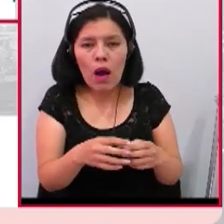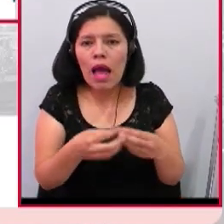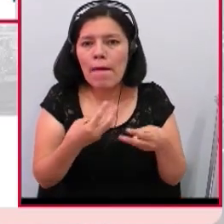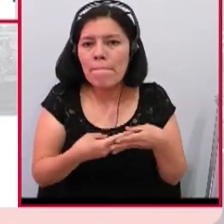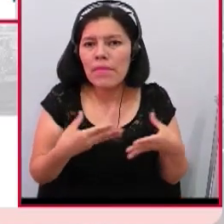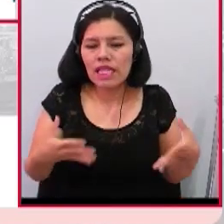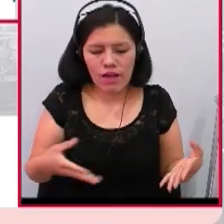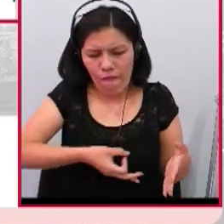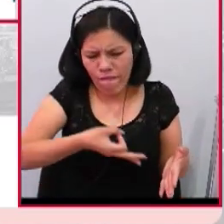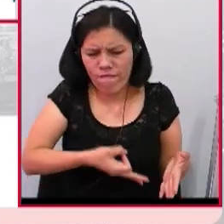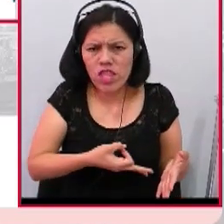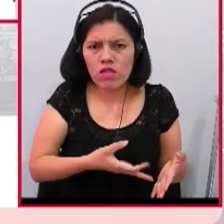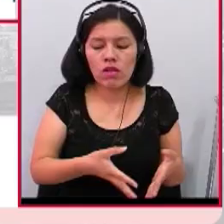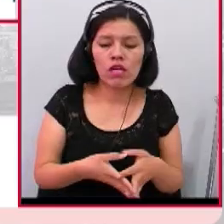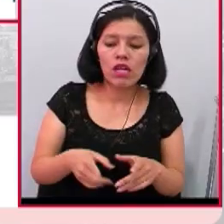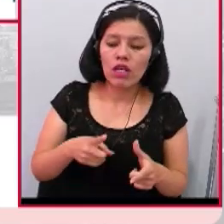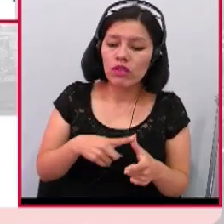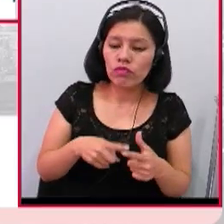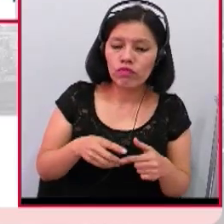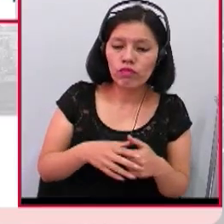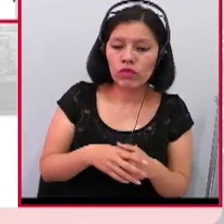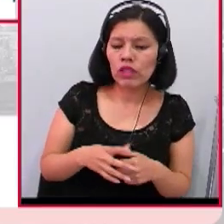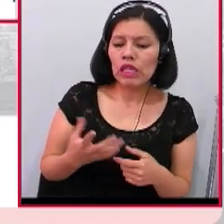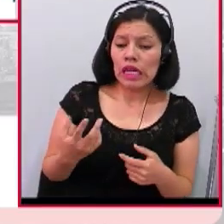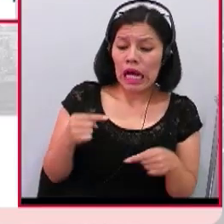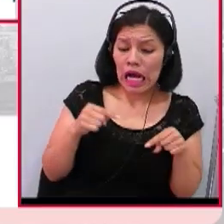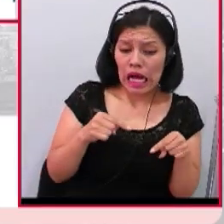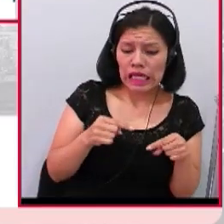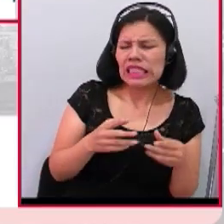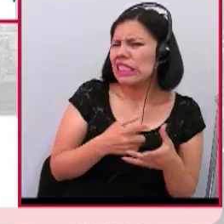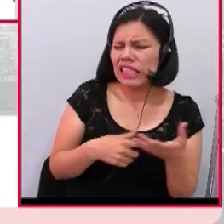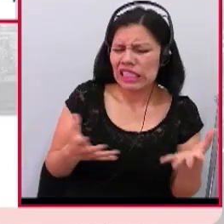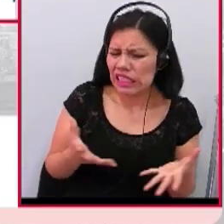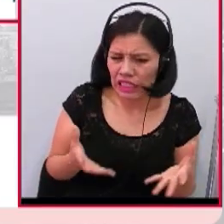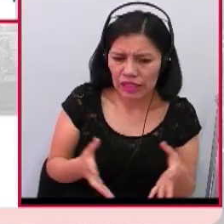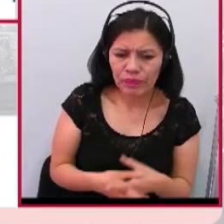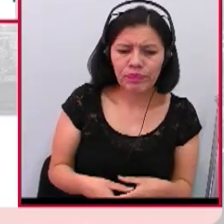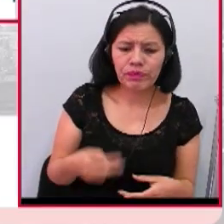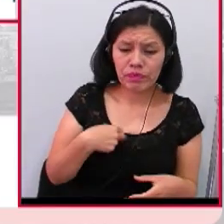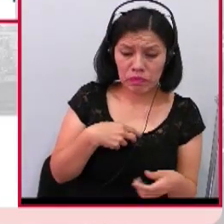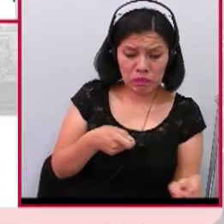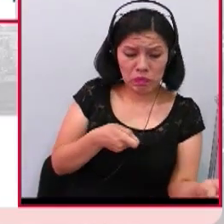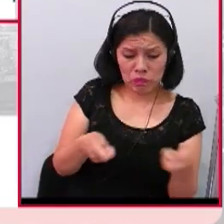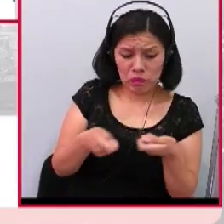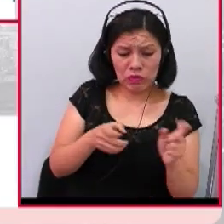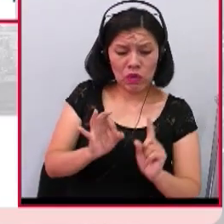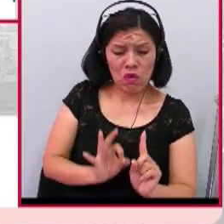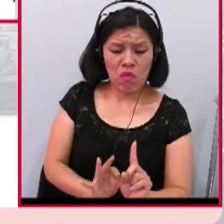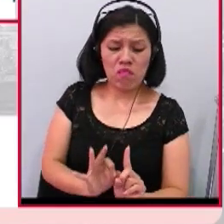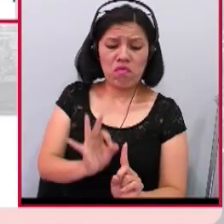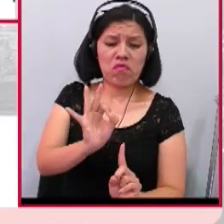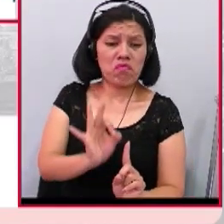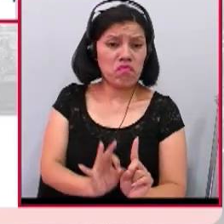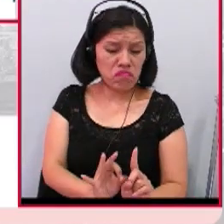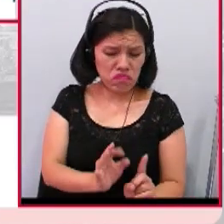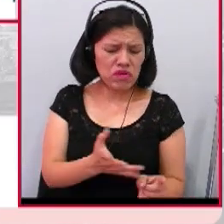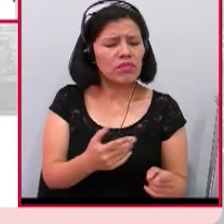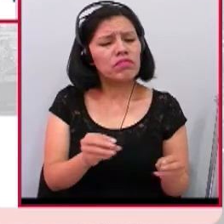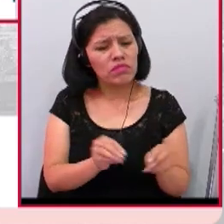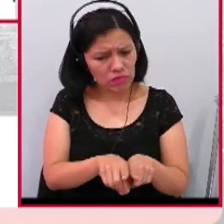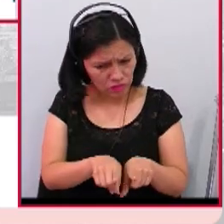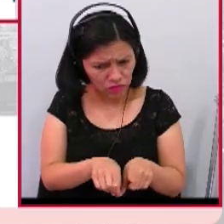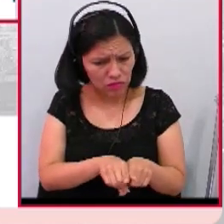tiempos de oxidación, que son las peores etapas de los hornos de afino, el control de la temperatura, básico para nosotros, poner puntos de